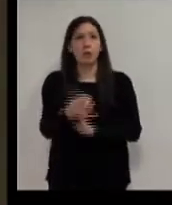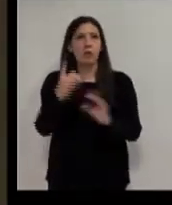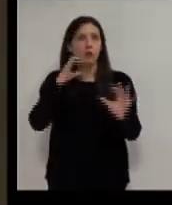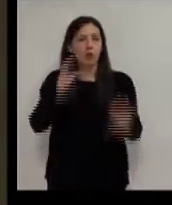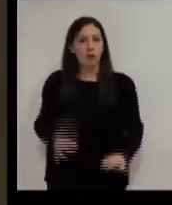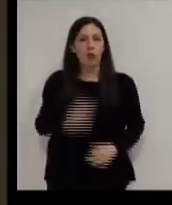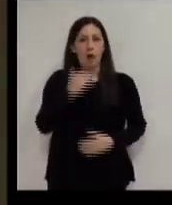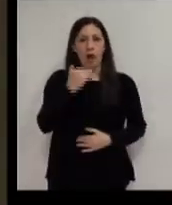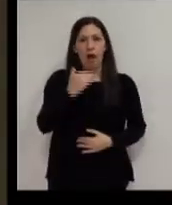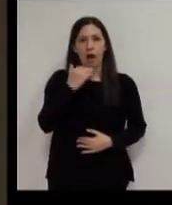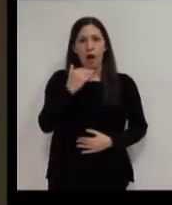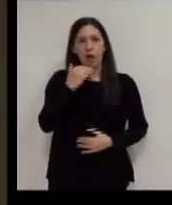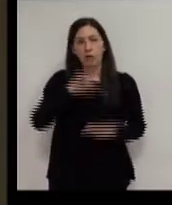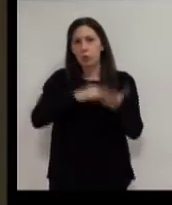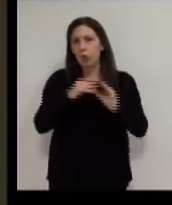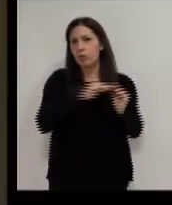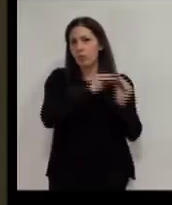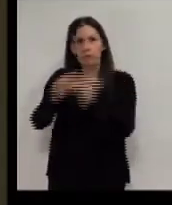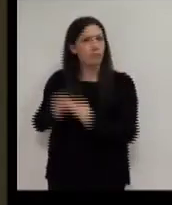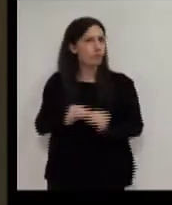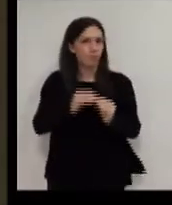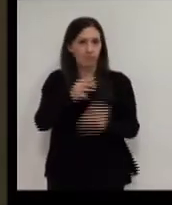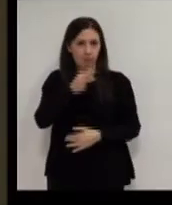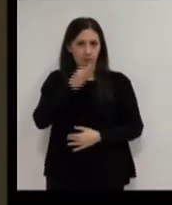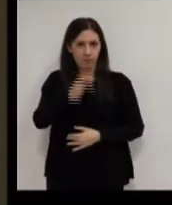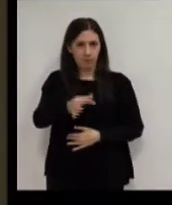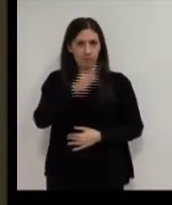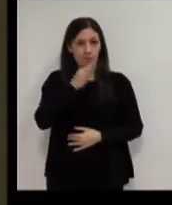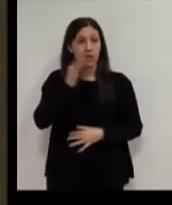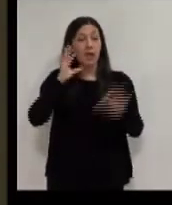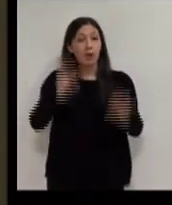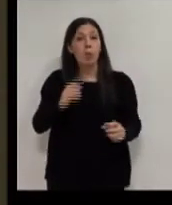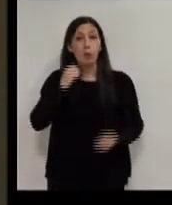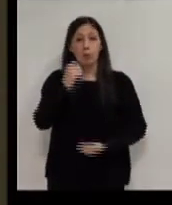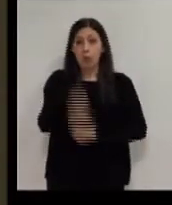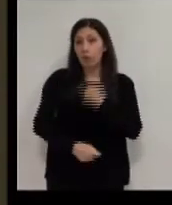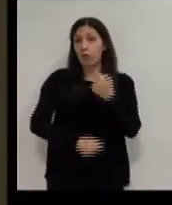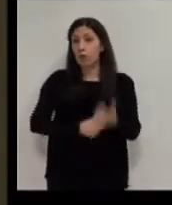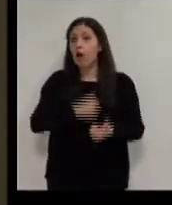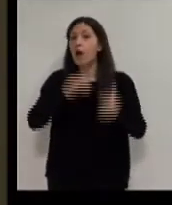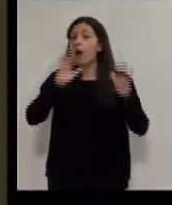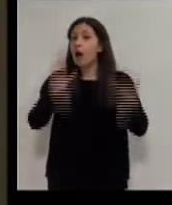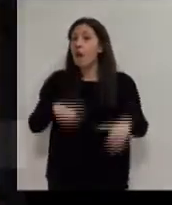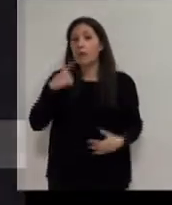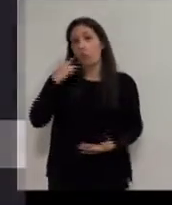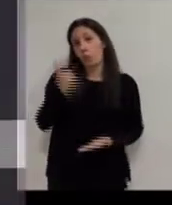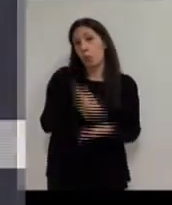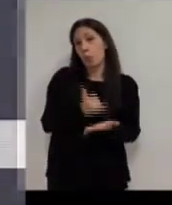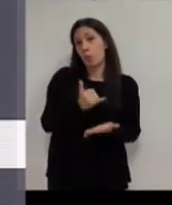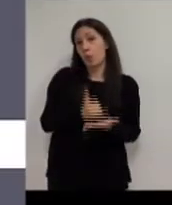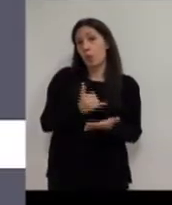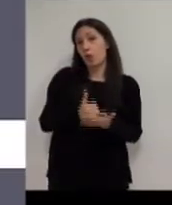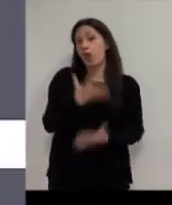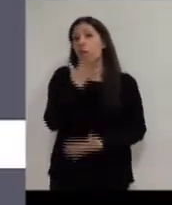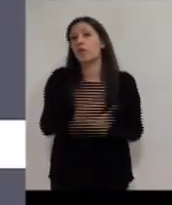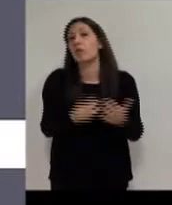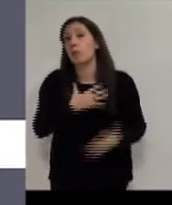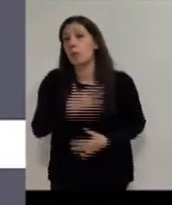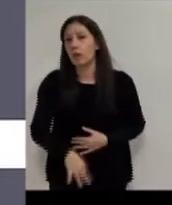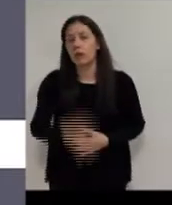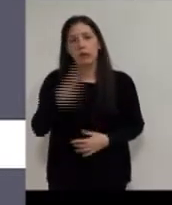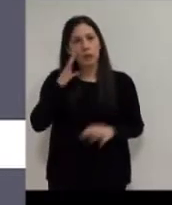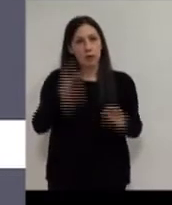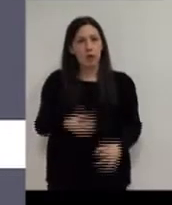Yo creo que todavía fórmulas magistrales no existen, no existe teoría. Yo creo que estamos haciendo camino y por eso al final estamos en la